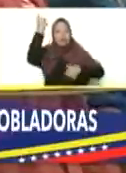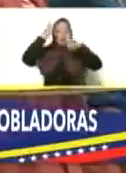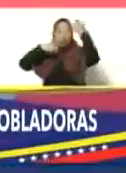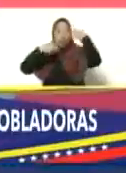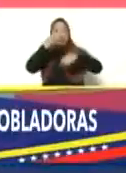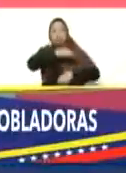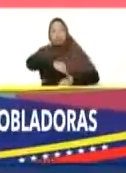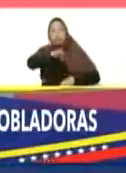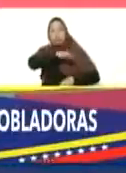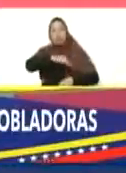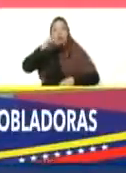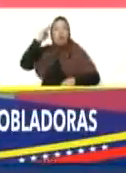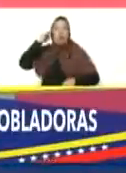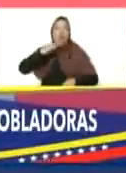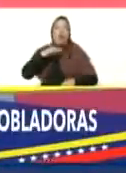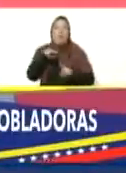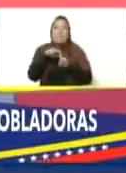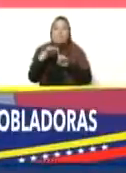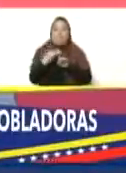medio de las peores circunstancias